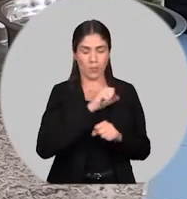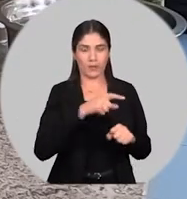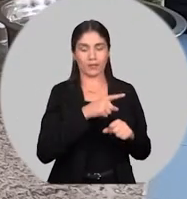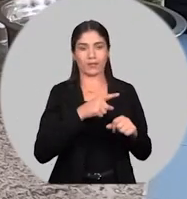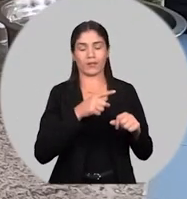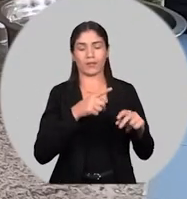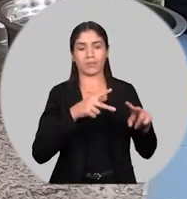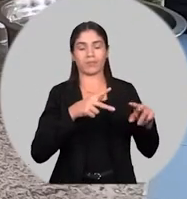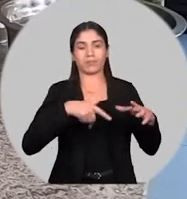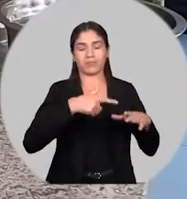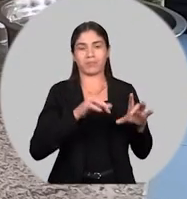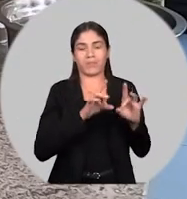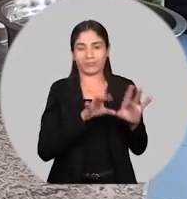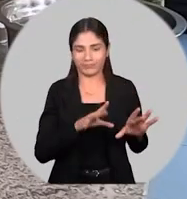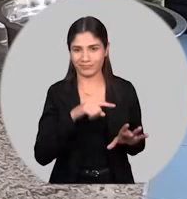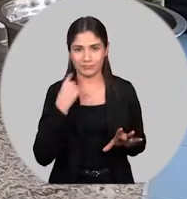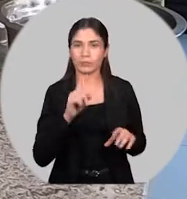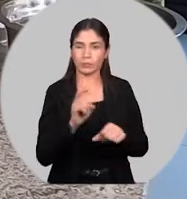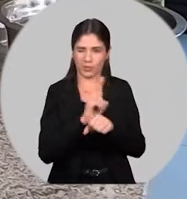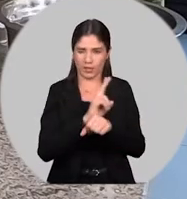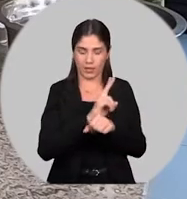Ahí vamos agregando.